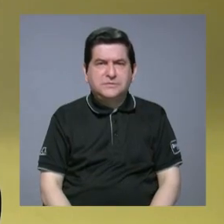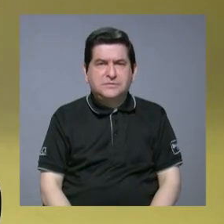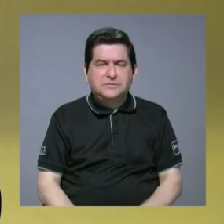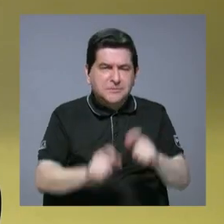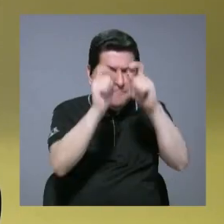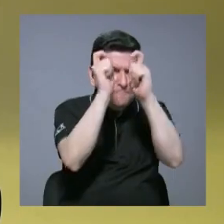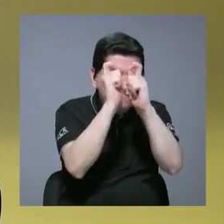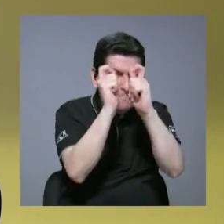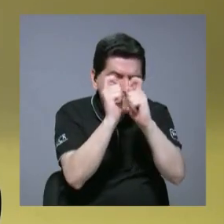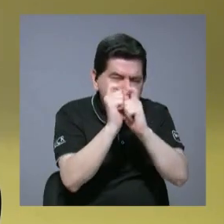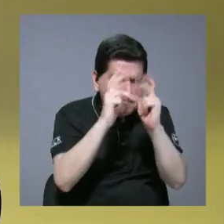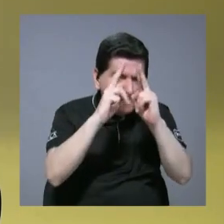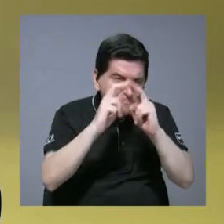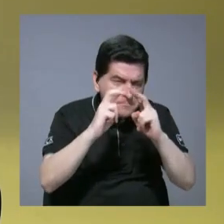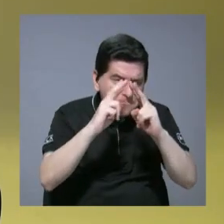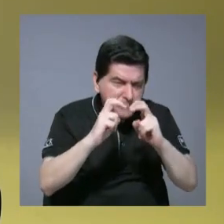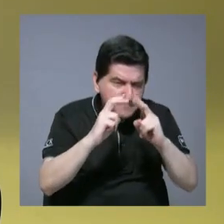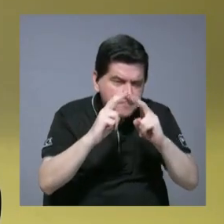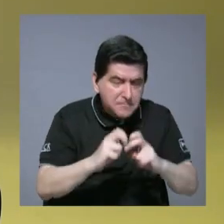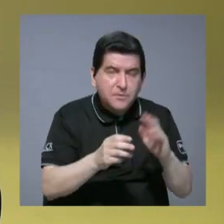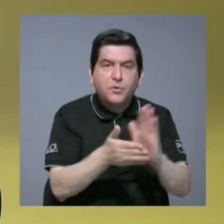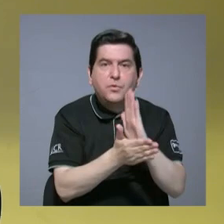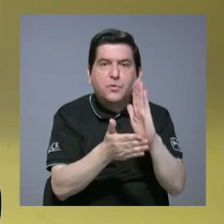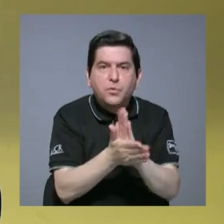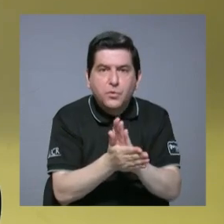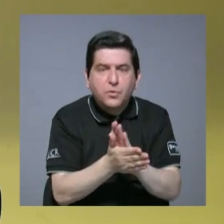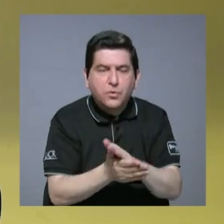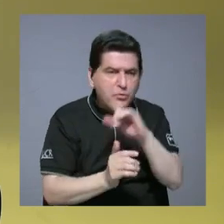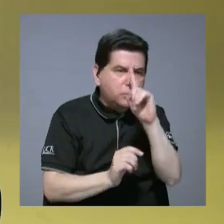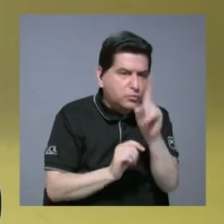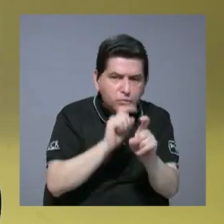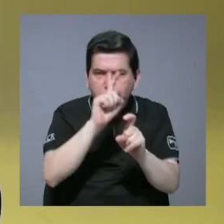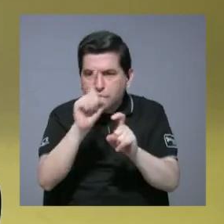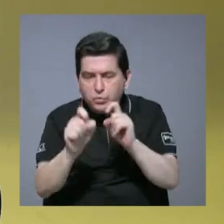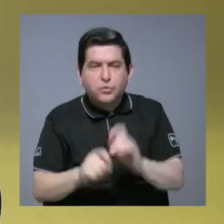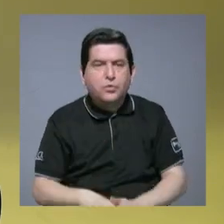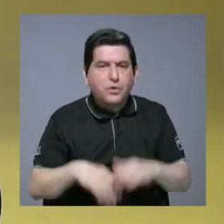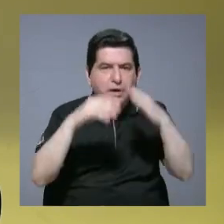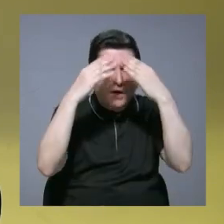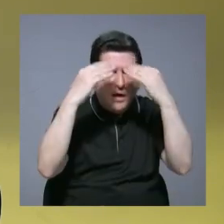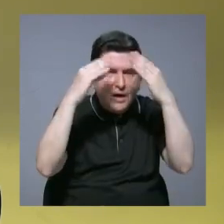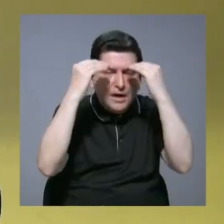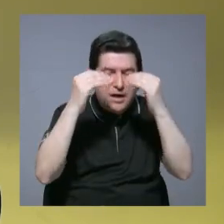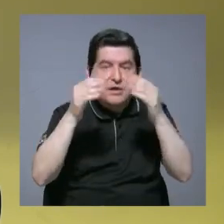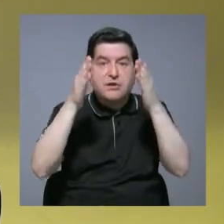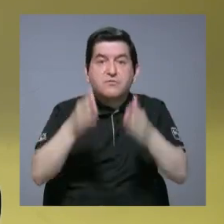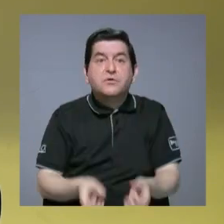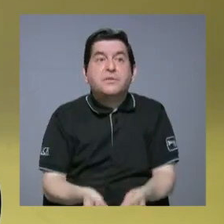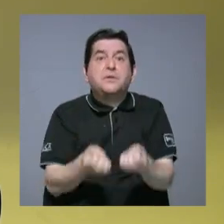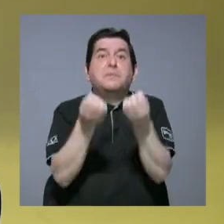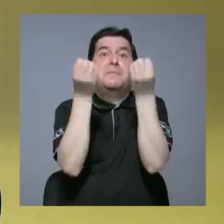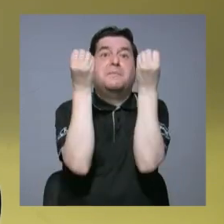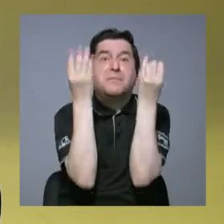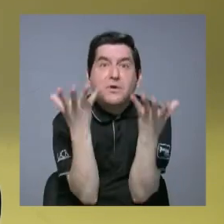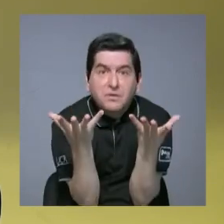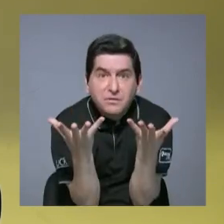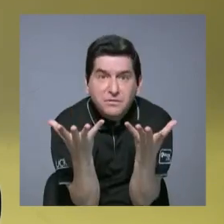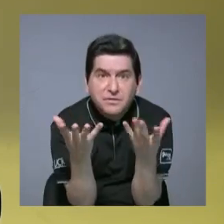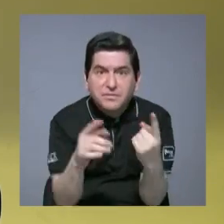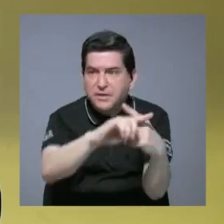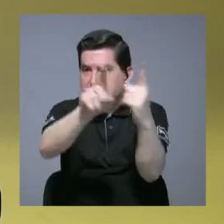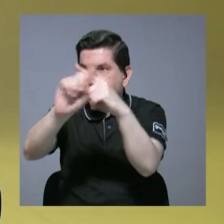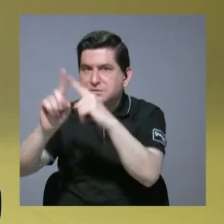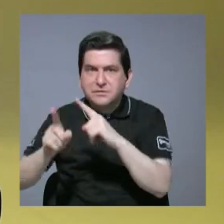de auscultación de documentos, de consulta a fuentes infinitas, centenares de